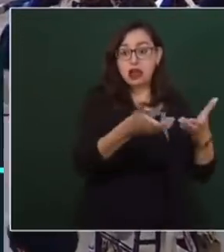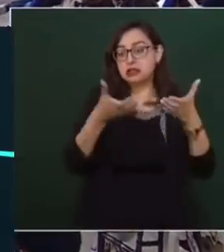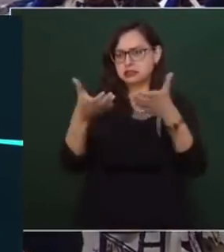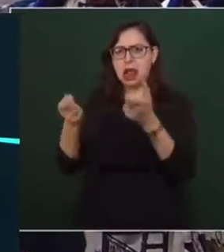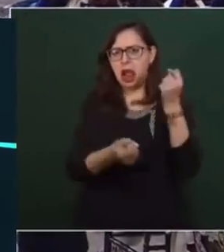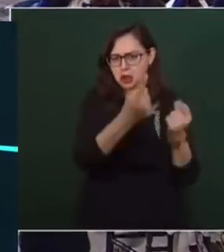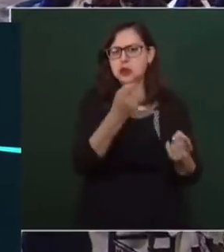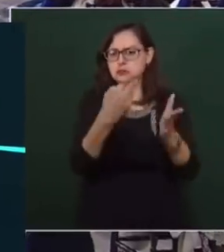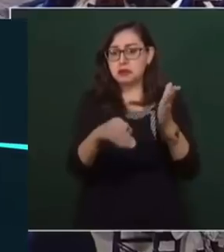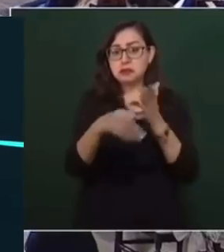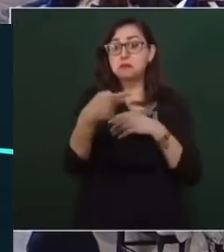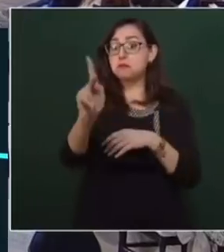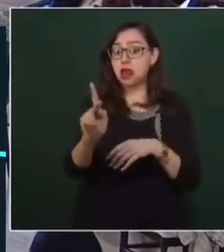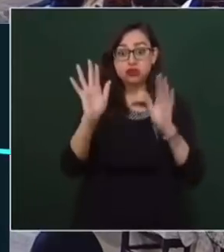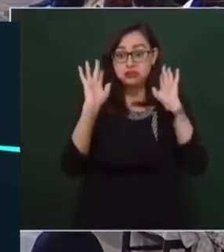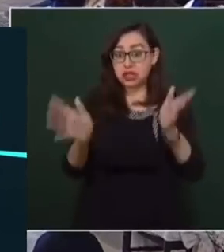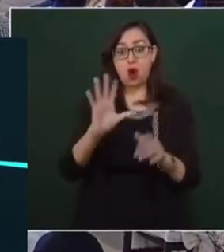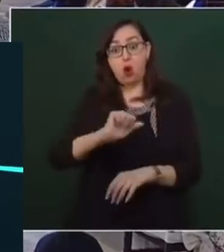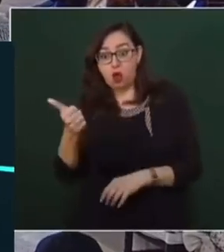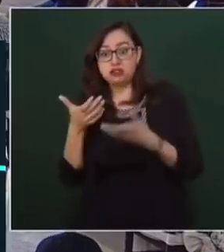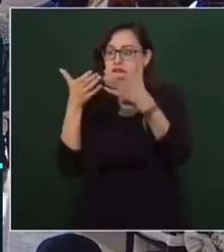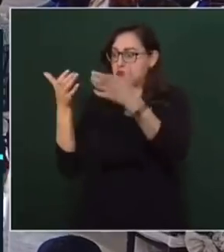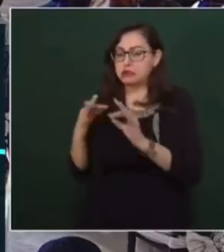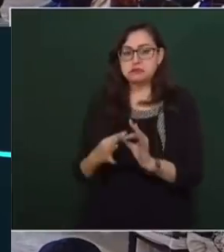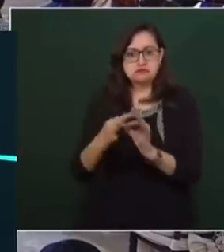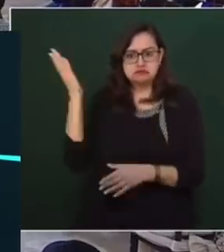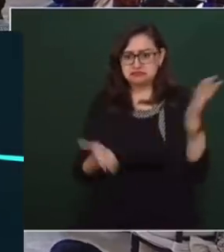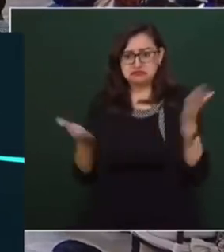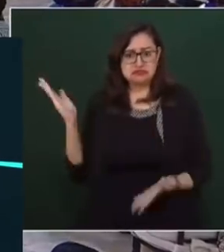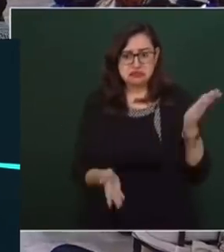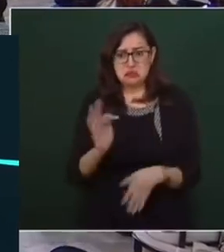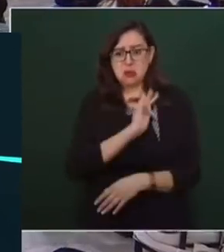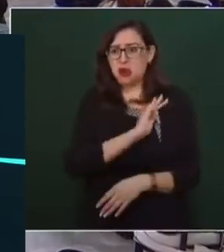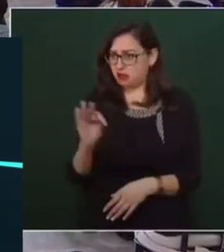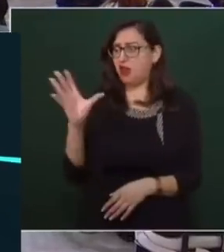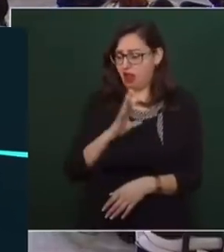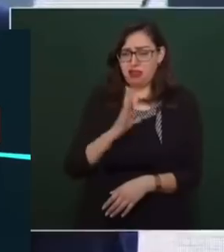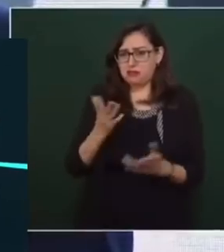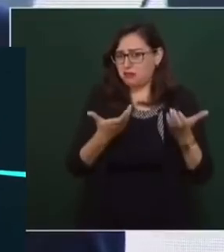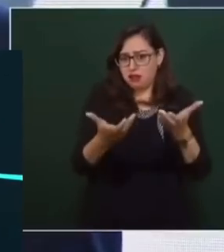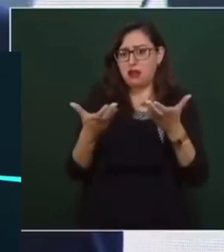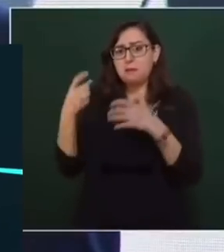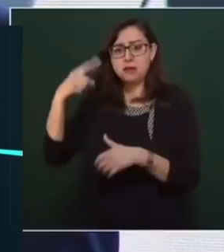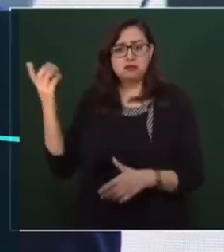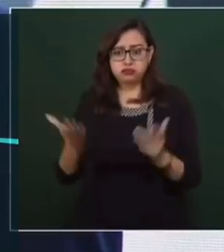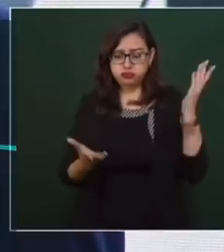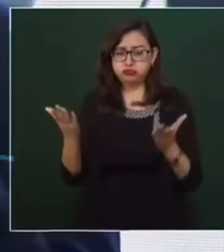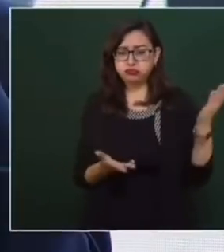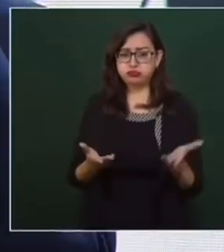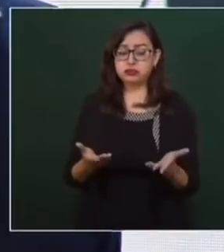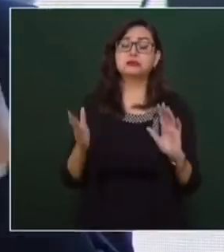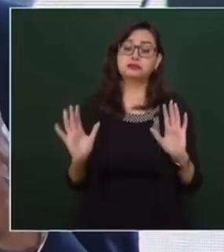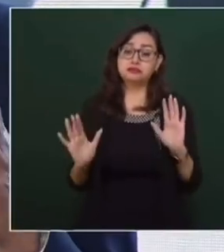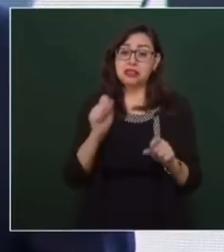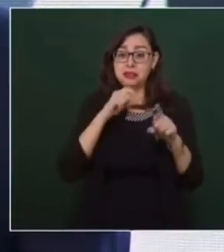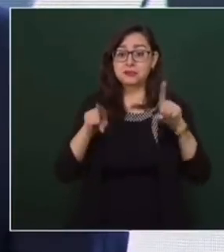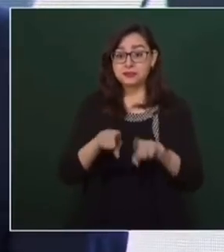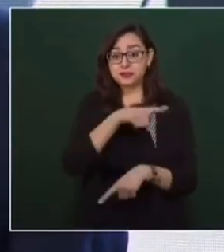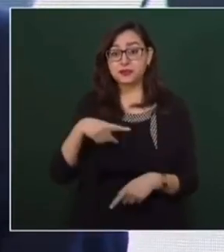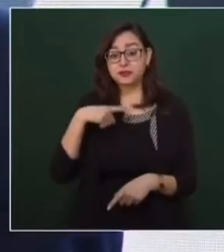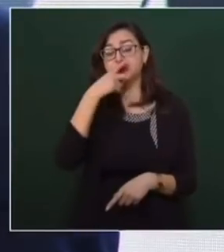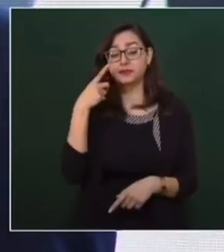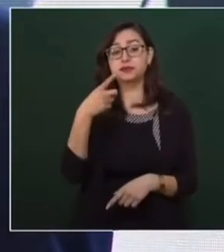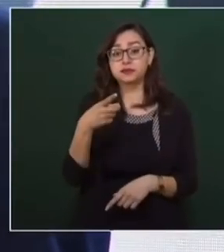parte de la ciudad, ya pueden llegar millones. Y dicho sea de paso, para